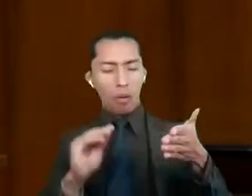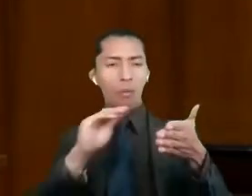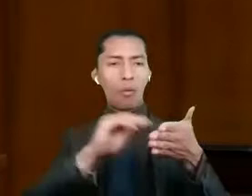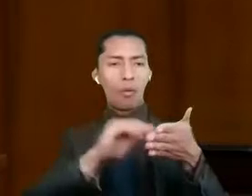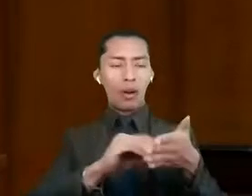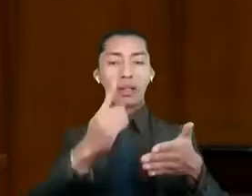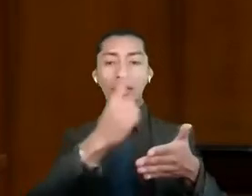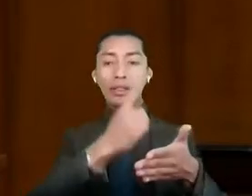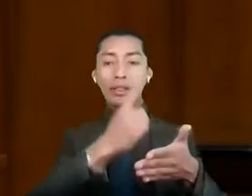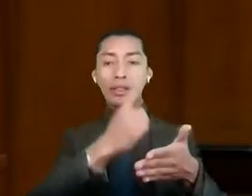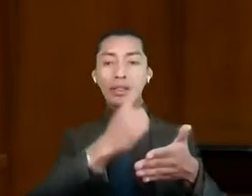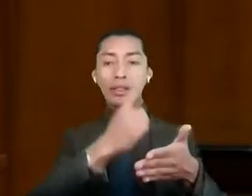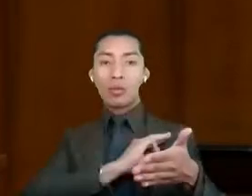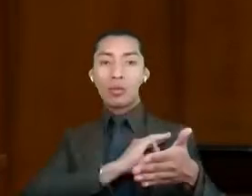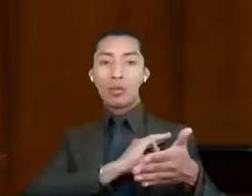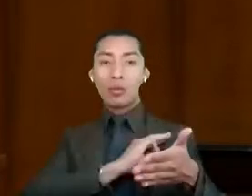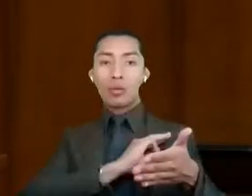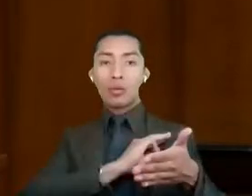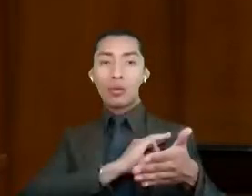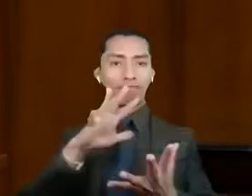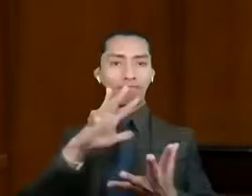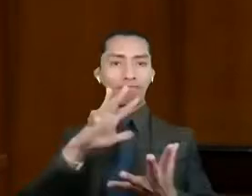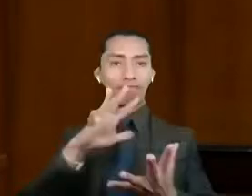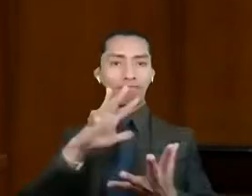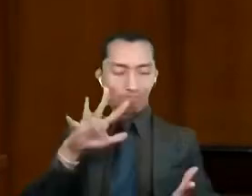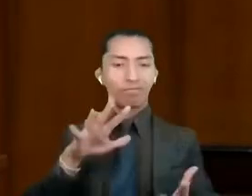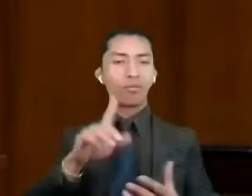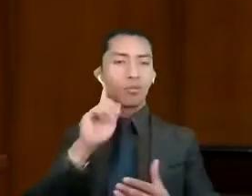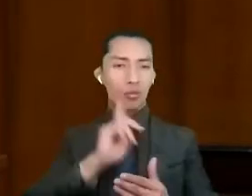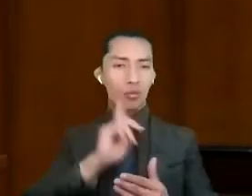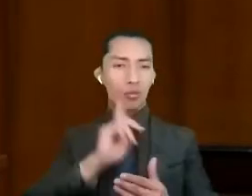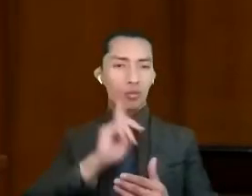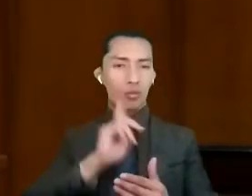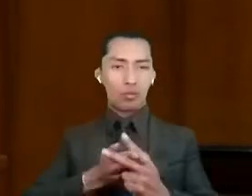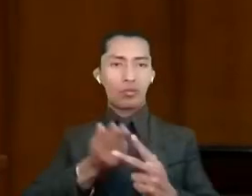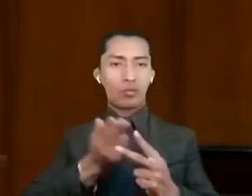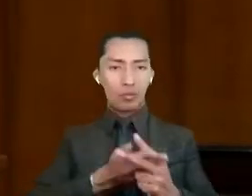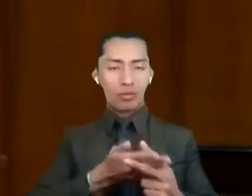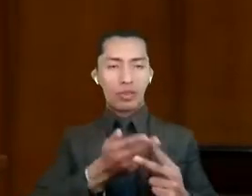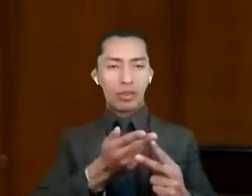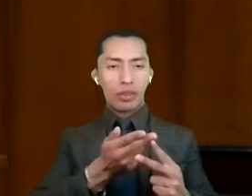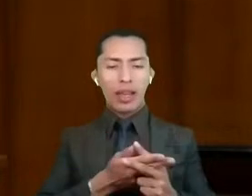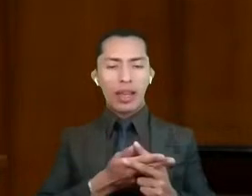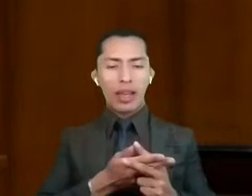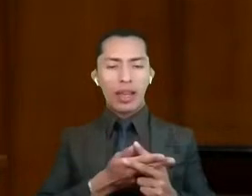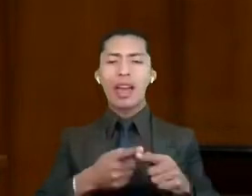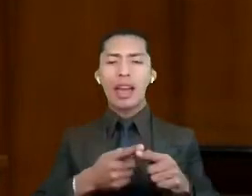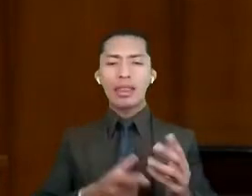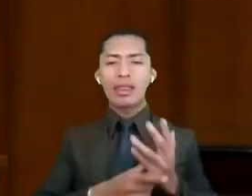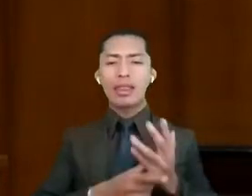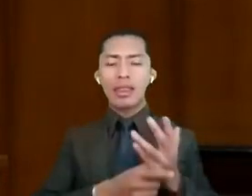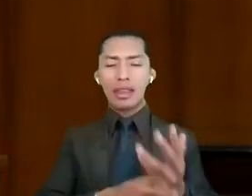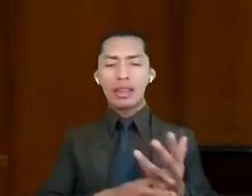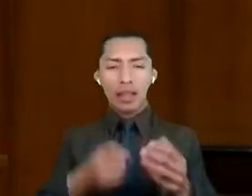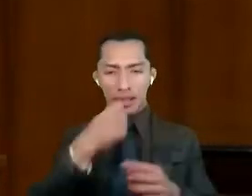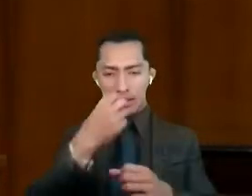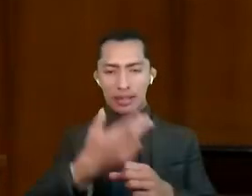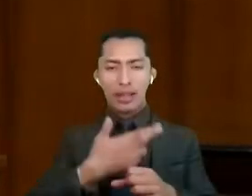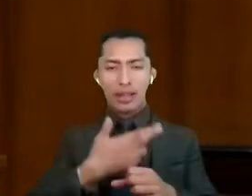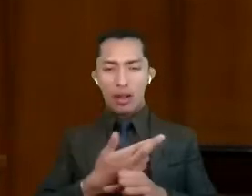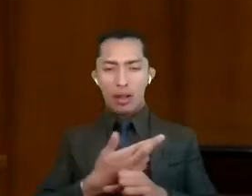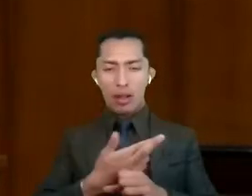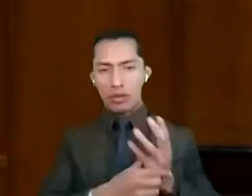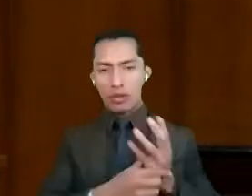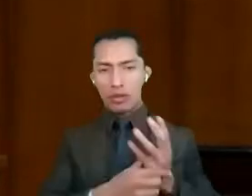100 municipios con mayor incidencia de feminicidios elaborado por el mismo secretariado. En